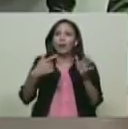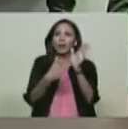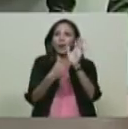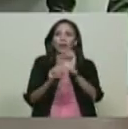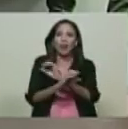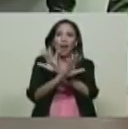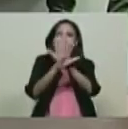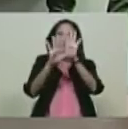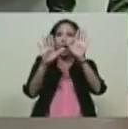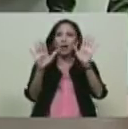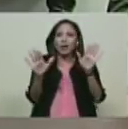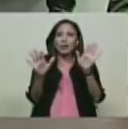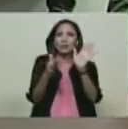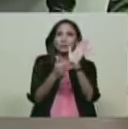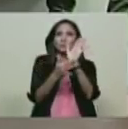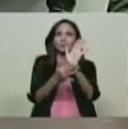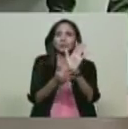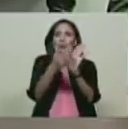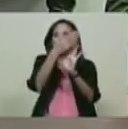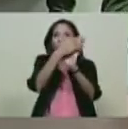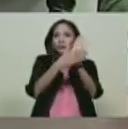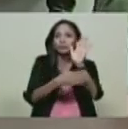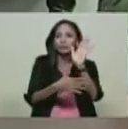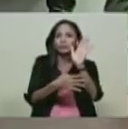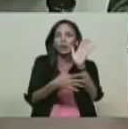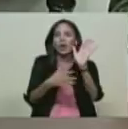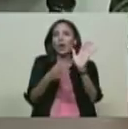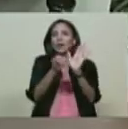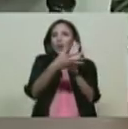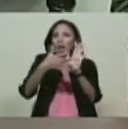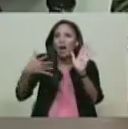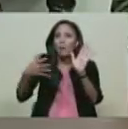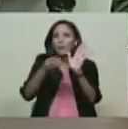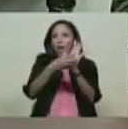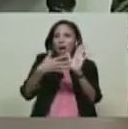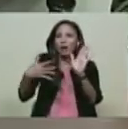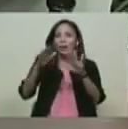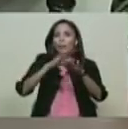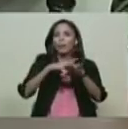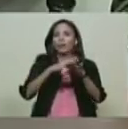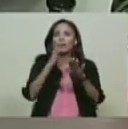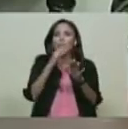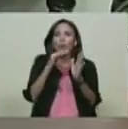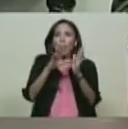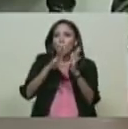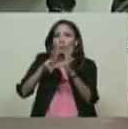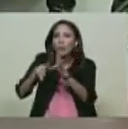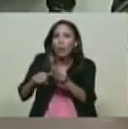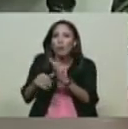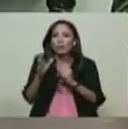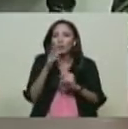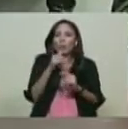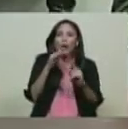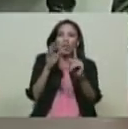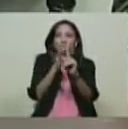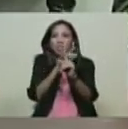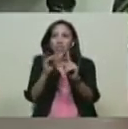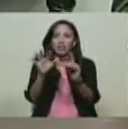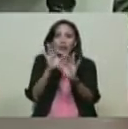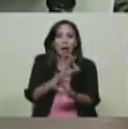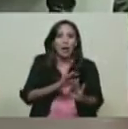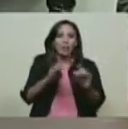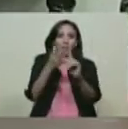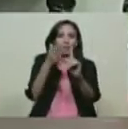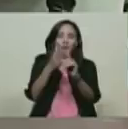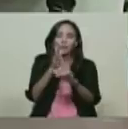fe, del respaldo, de la confianza pública en nuestra moneda y en general en las criptomonedas. Es